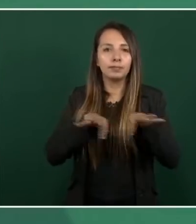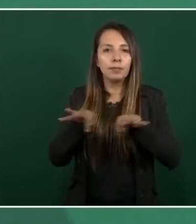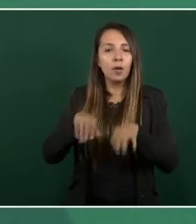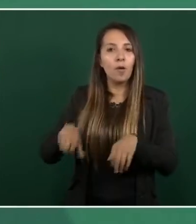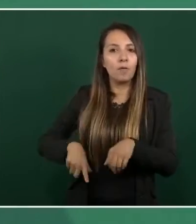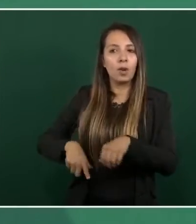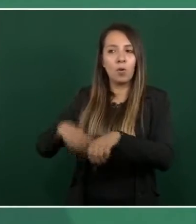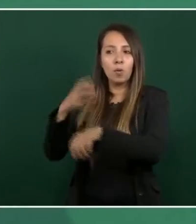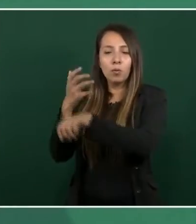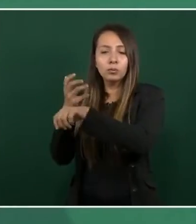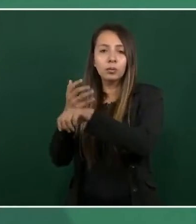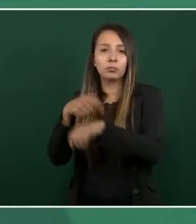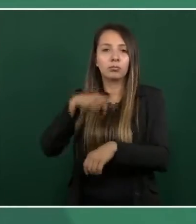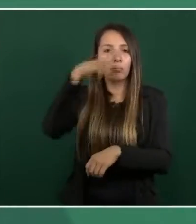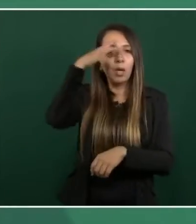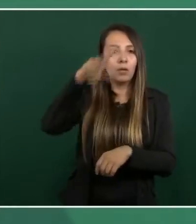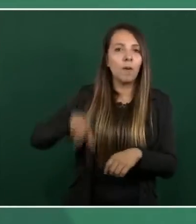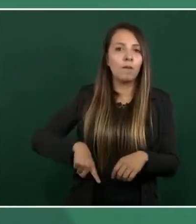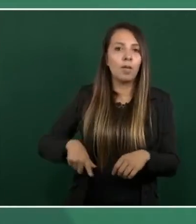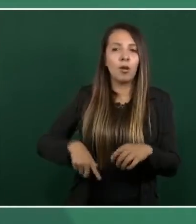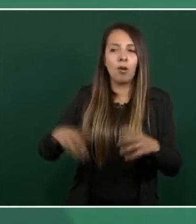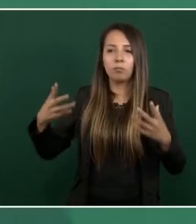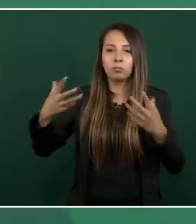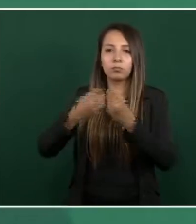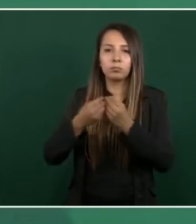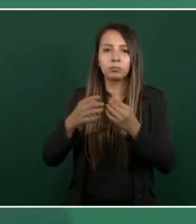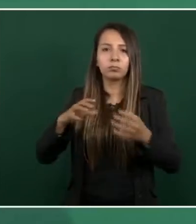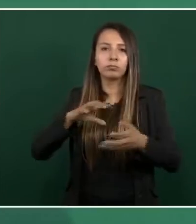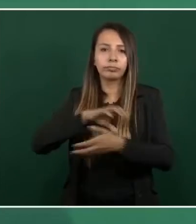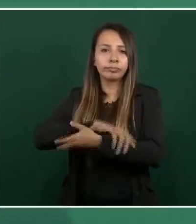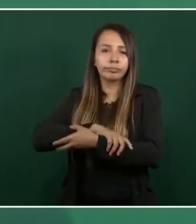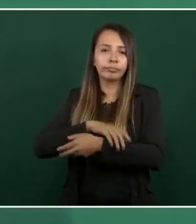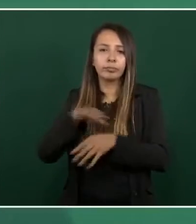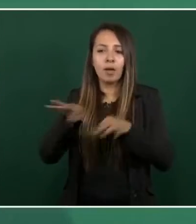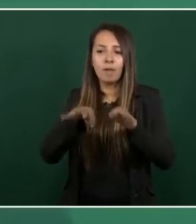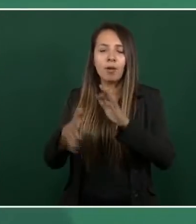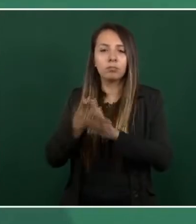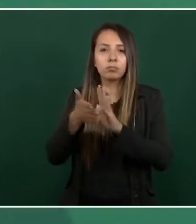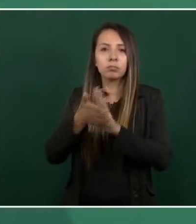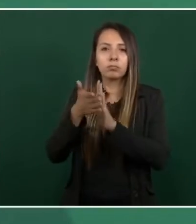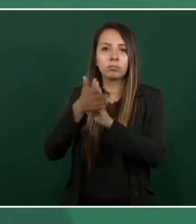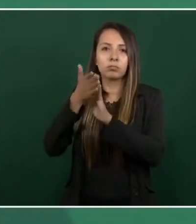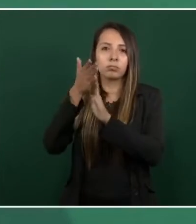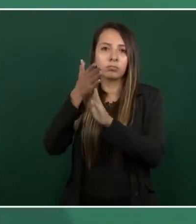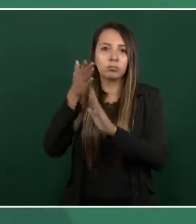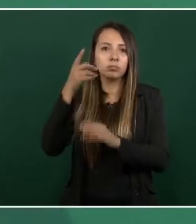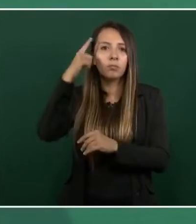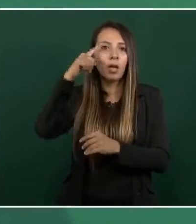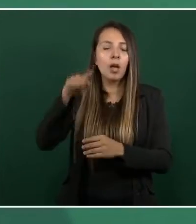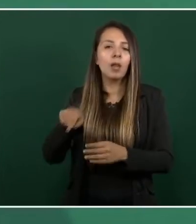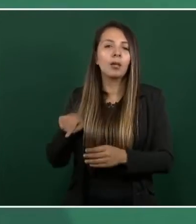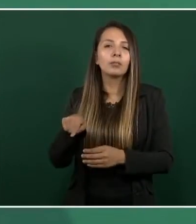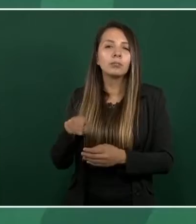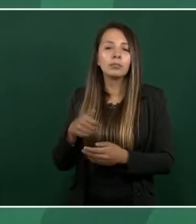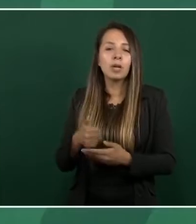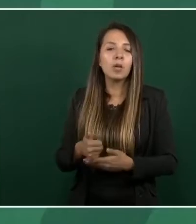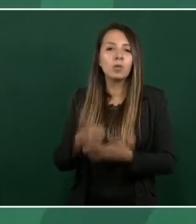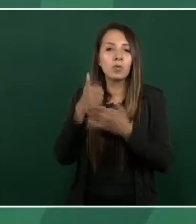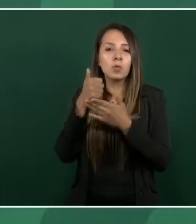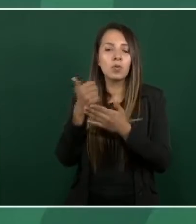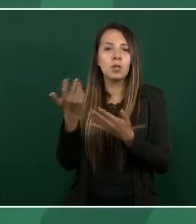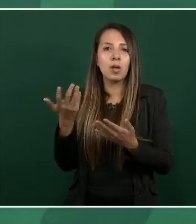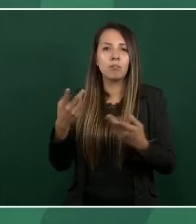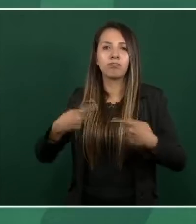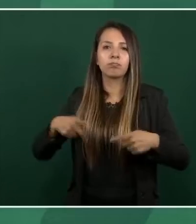Estados Unidos con el gobierno de México para hacer estas obras y ayudar a toda